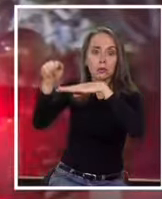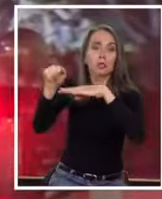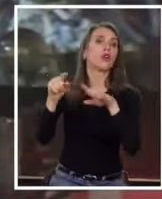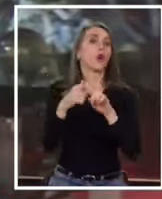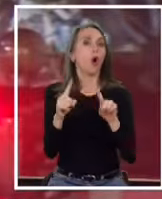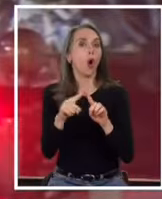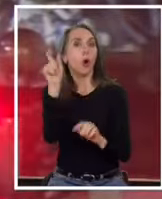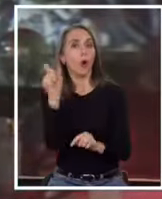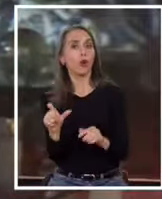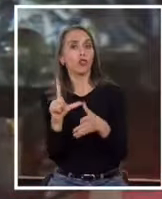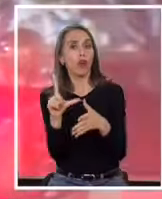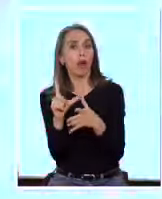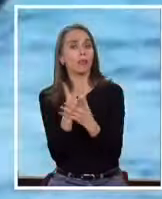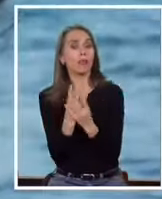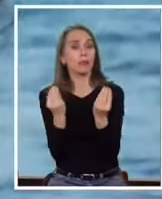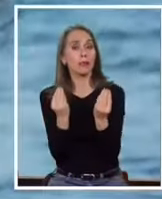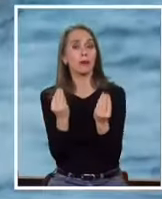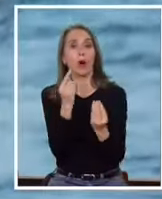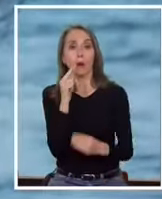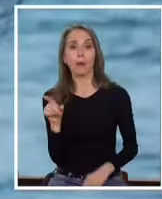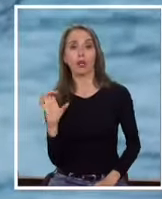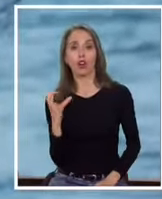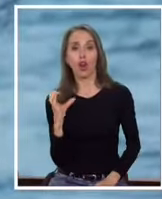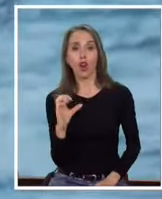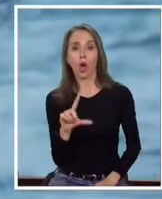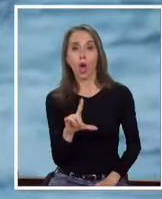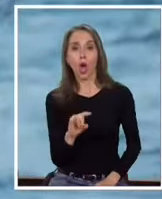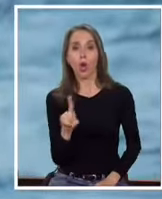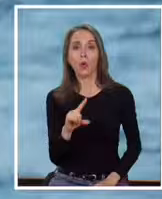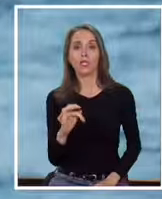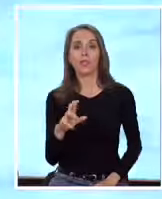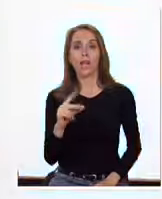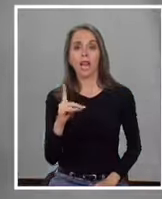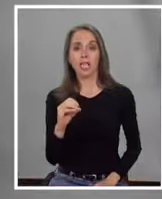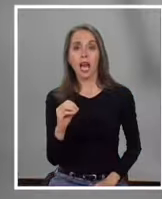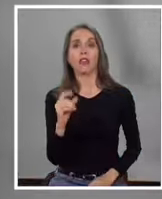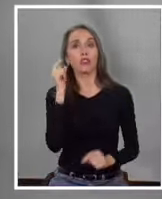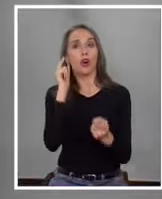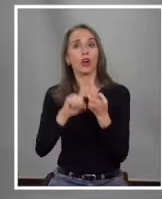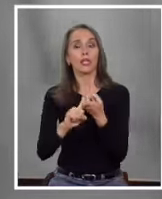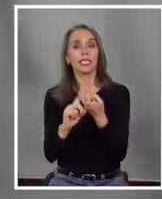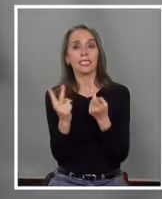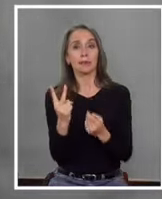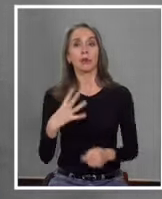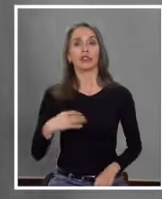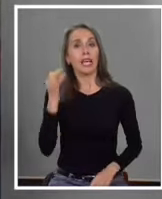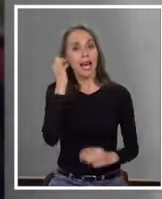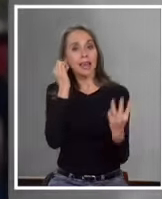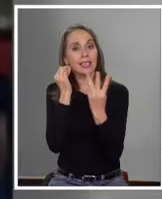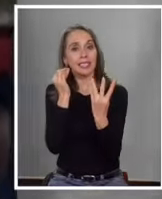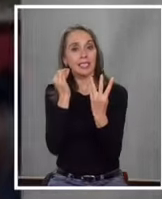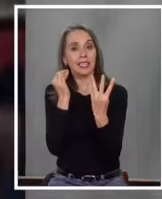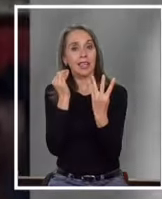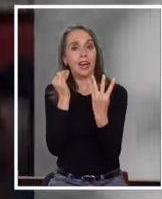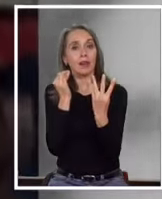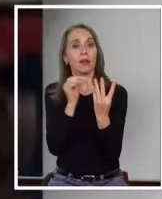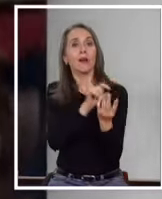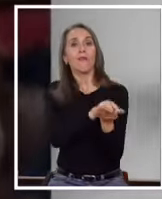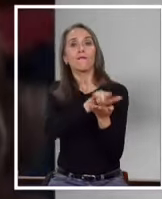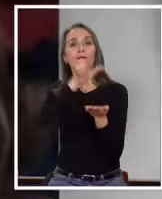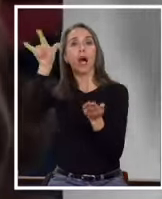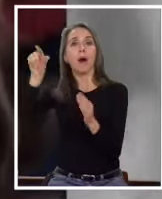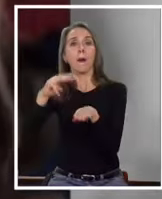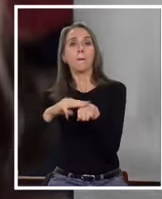Otro de los latinos desaparecidos es el colombiano Luis Fernando Barth, junto a su esposa y su hija. La familia había